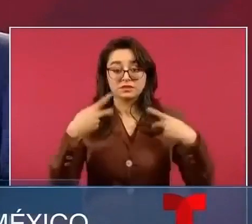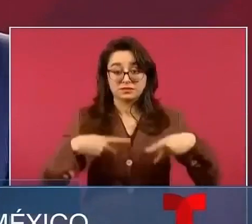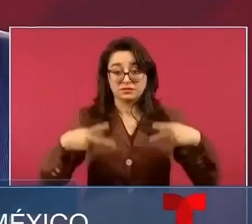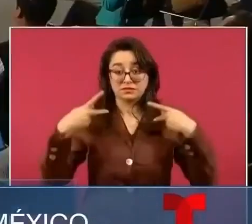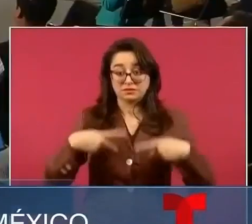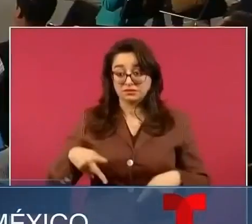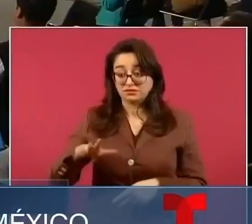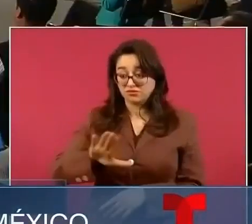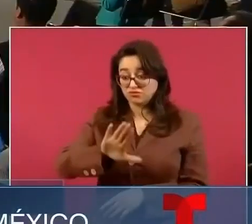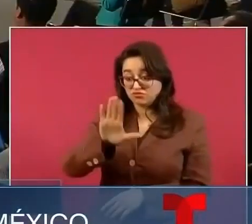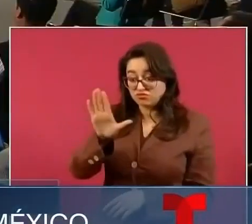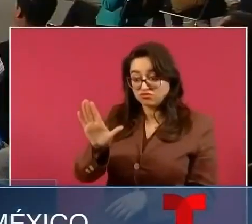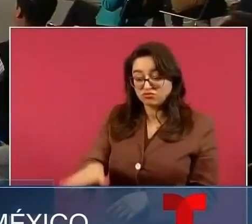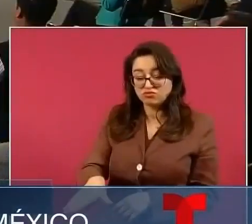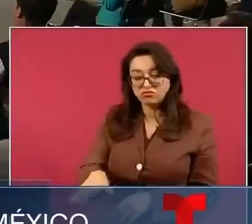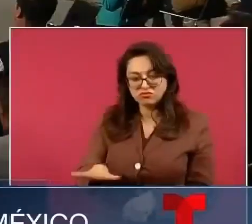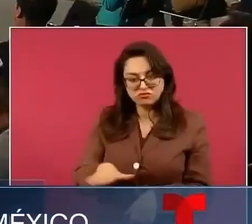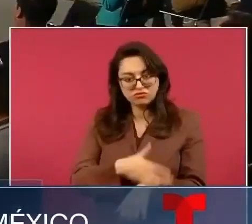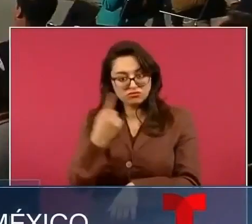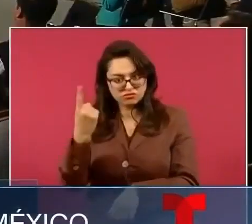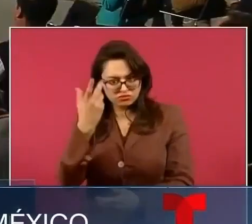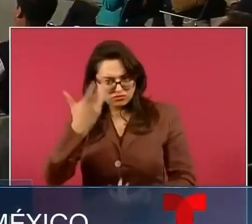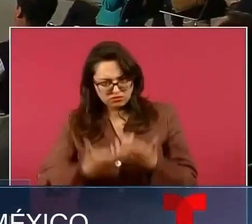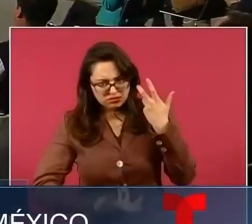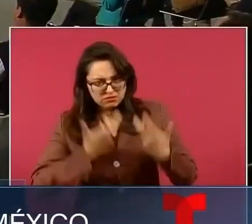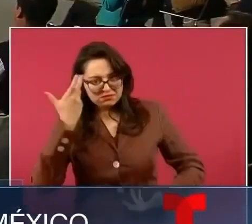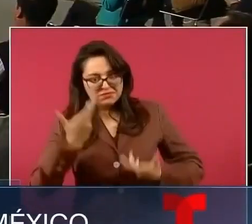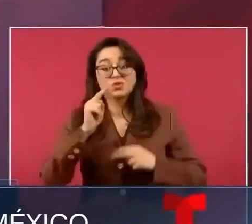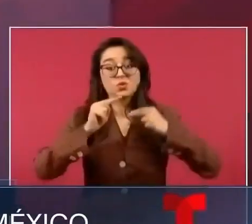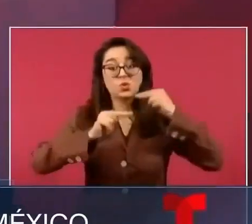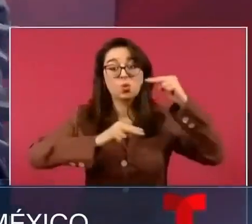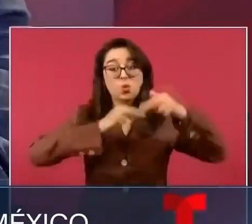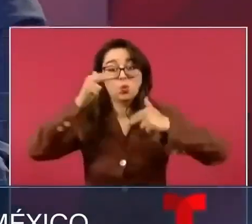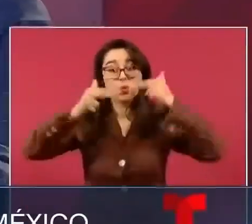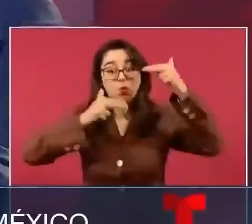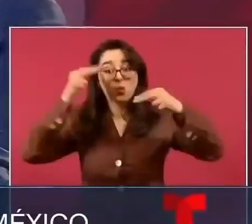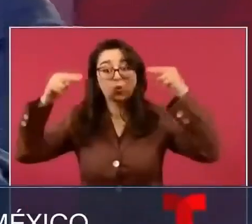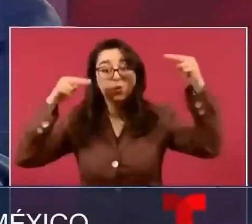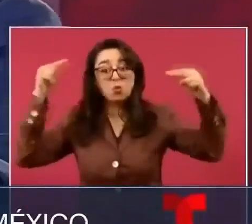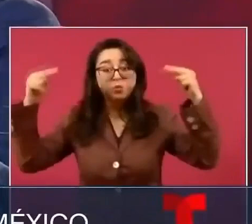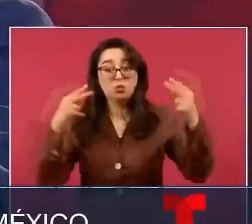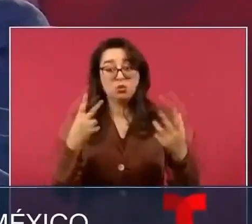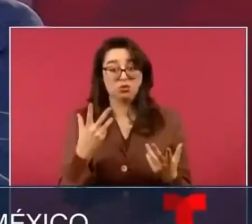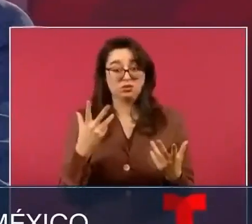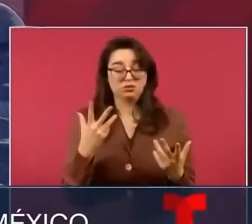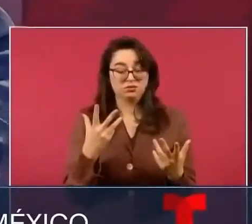porque la puerta estaba cerrada, porque quien tenía la llave no estaba.